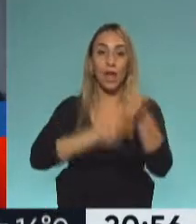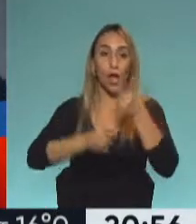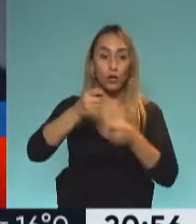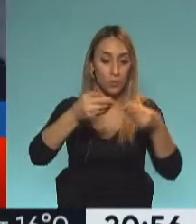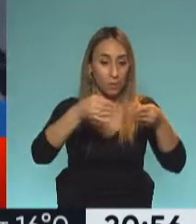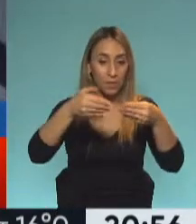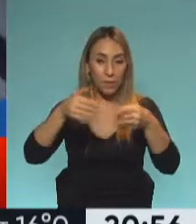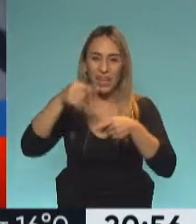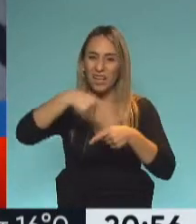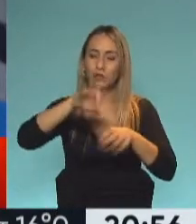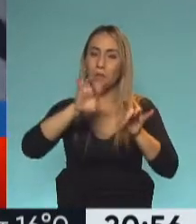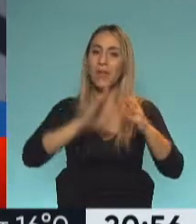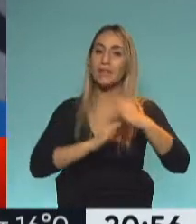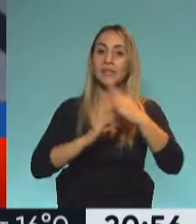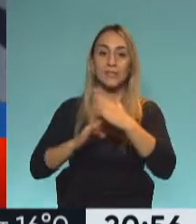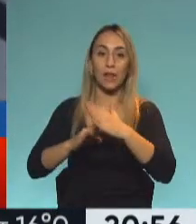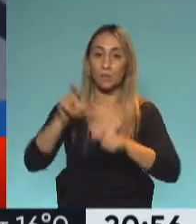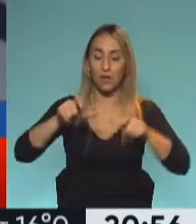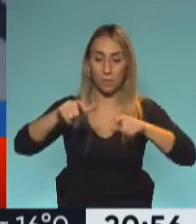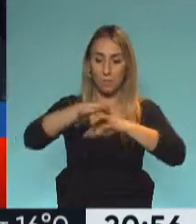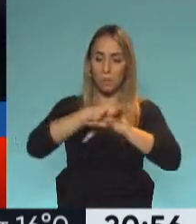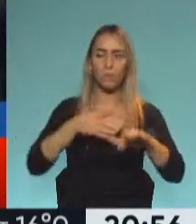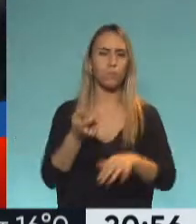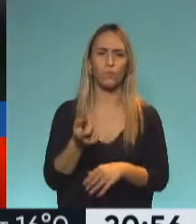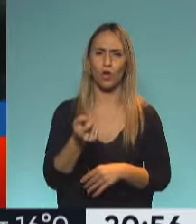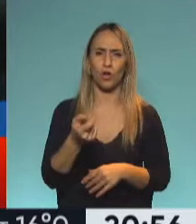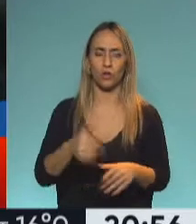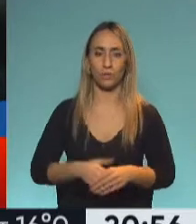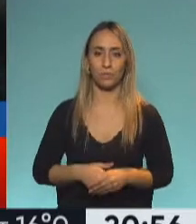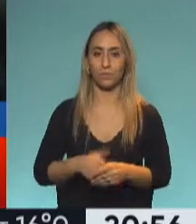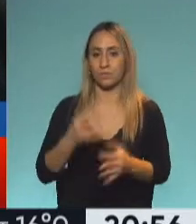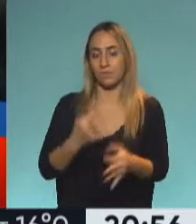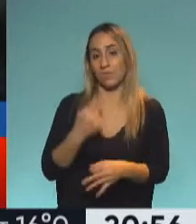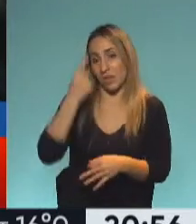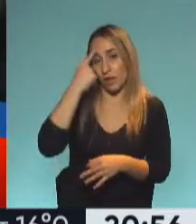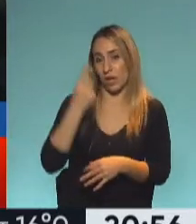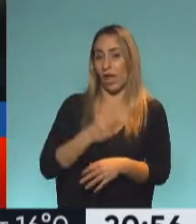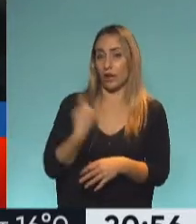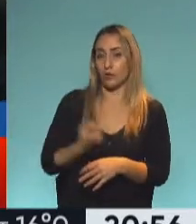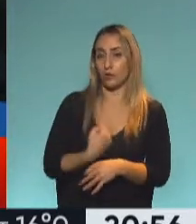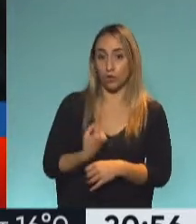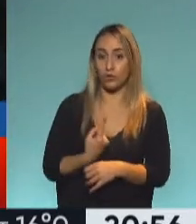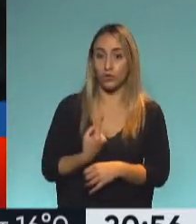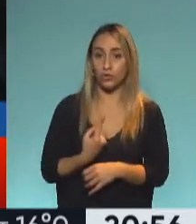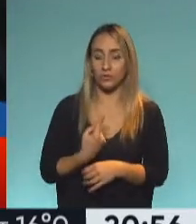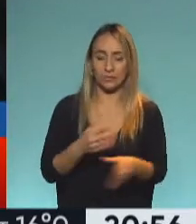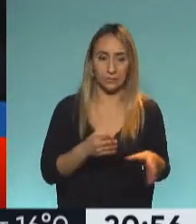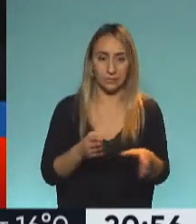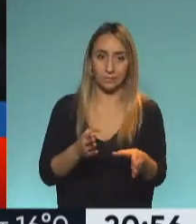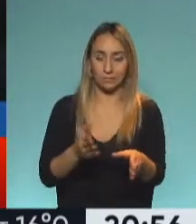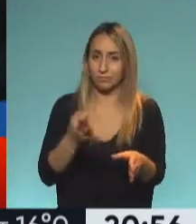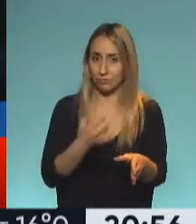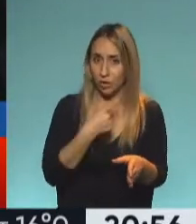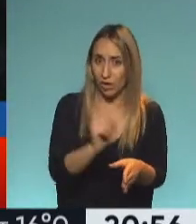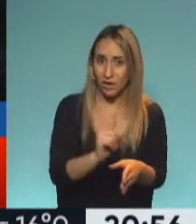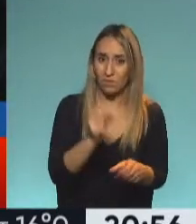poca gente en las calles. ¿Cómo lo vamos llevando? Creo que a nosotros nos está llevando por un lado que no queremos, porque